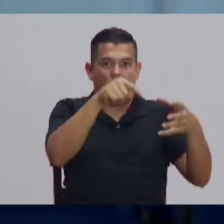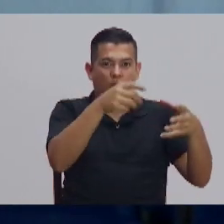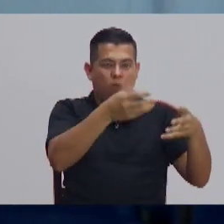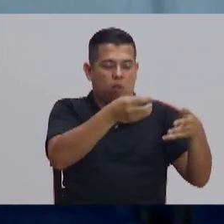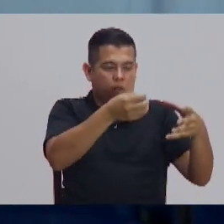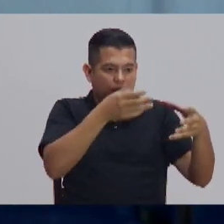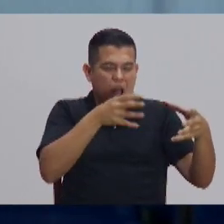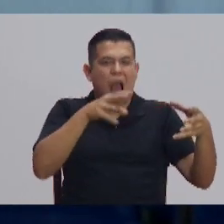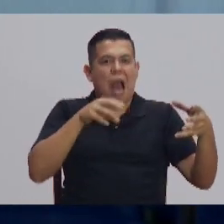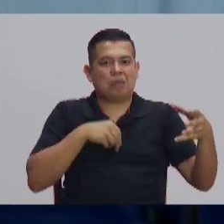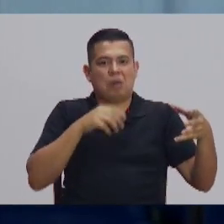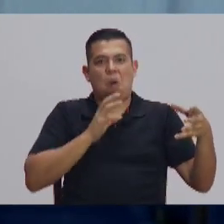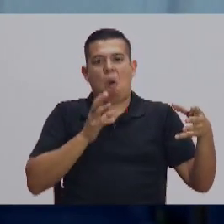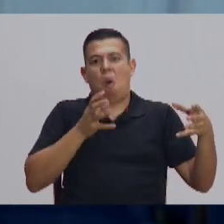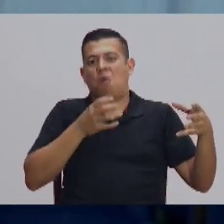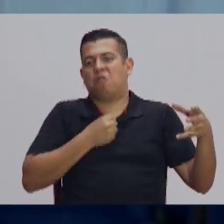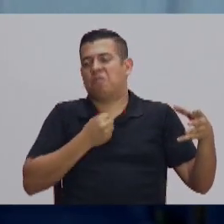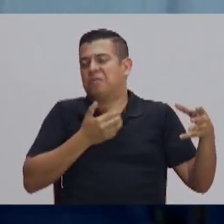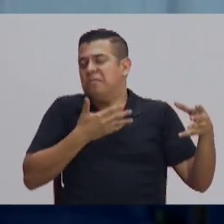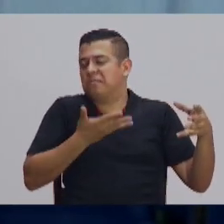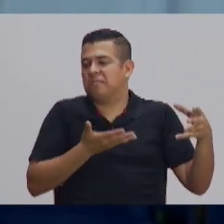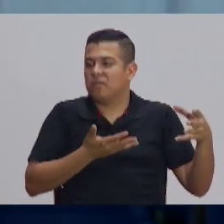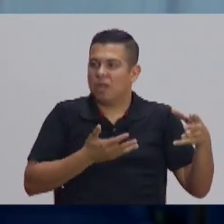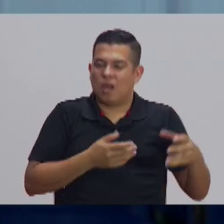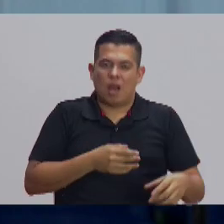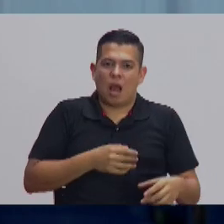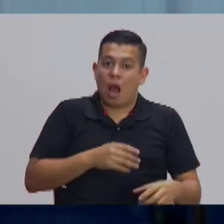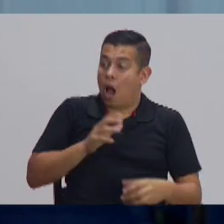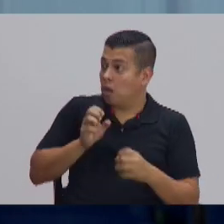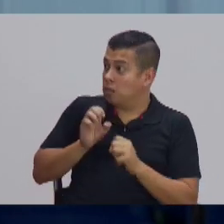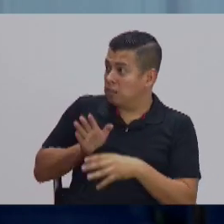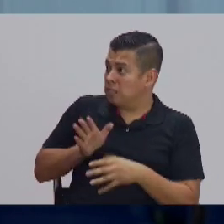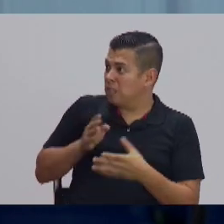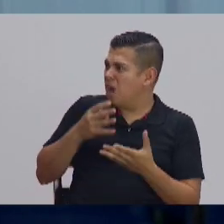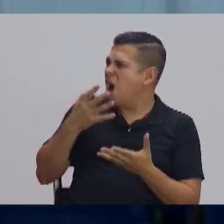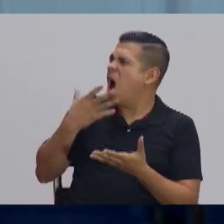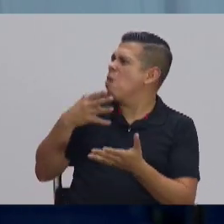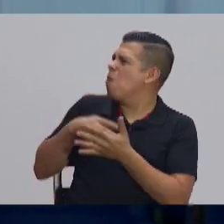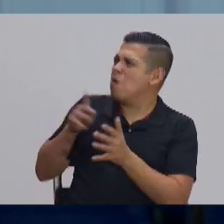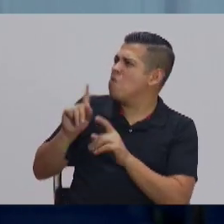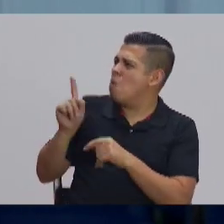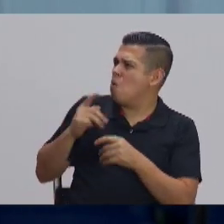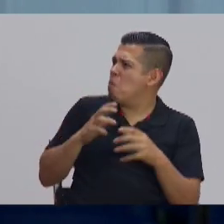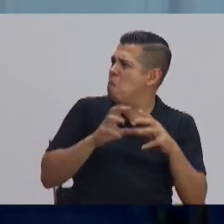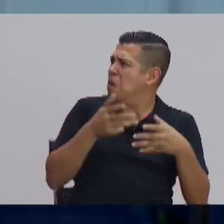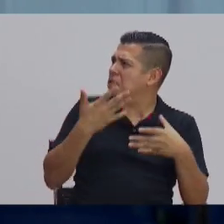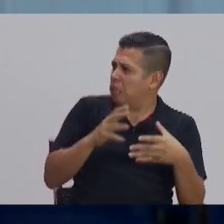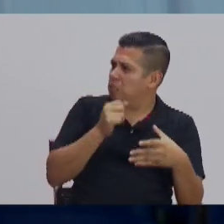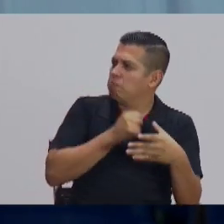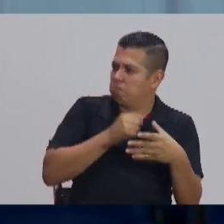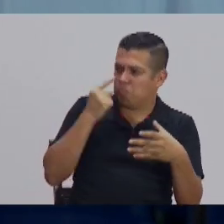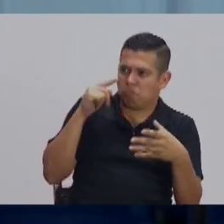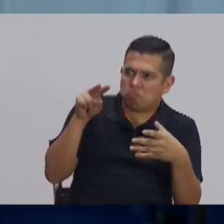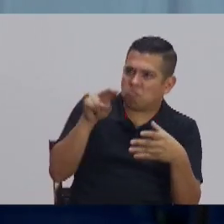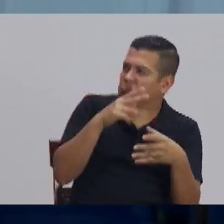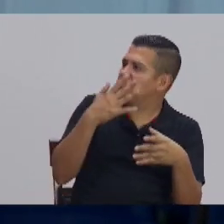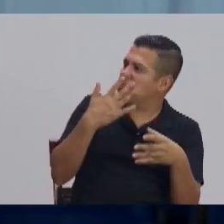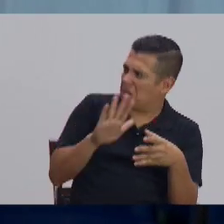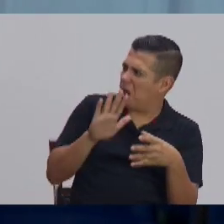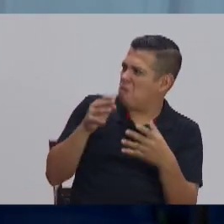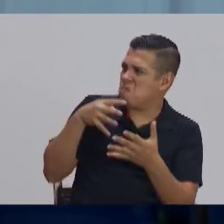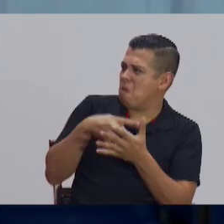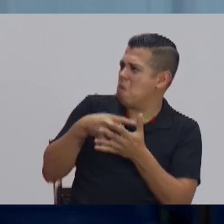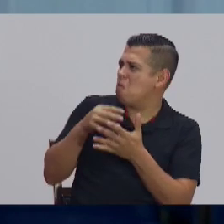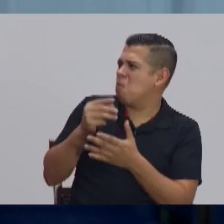mandado y dice los fatigas en el tres a la mitad no fatigas a todo el pueblo yendo allí